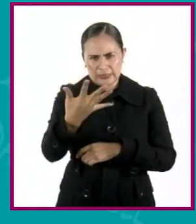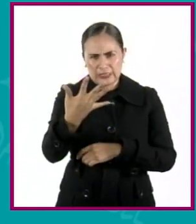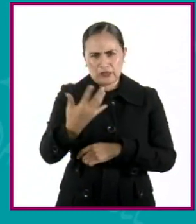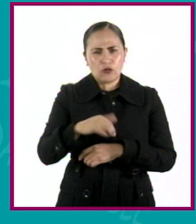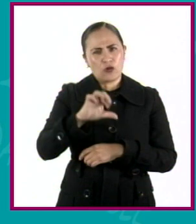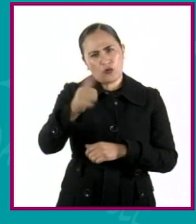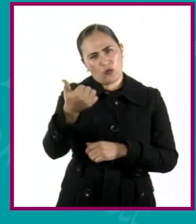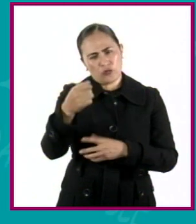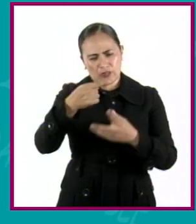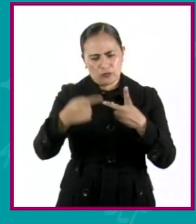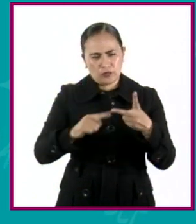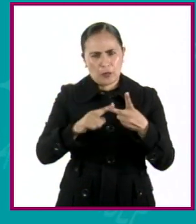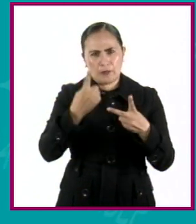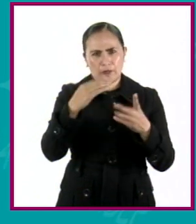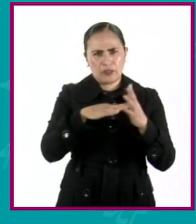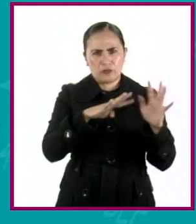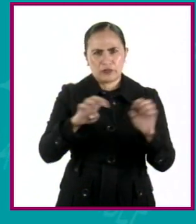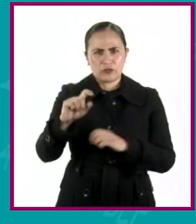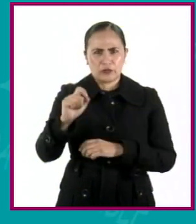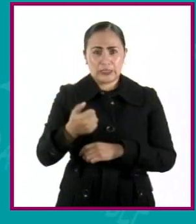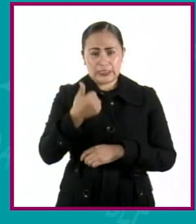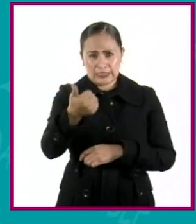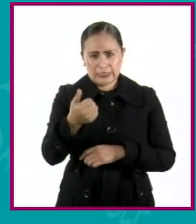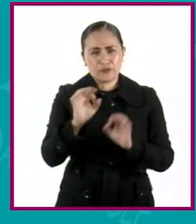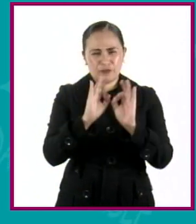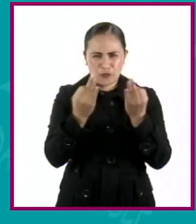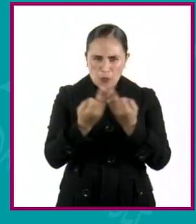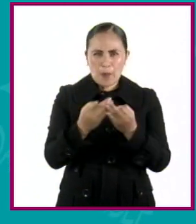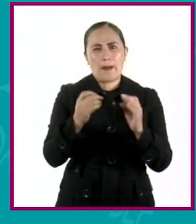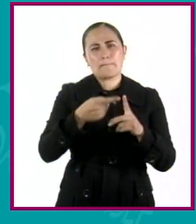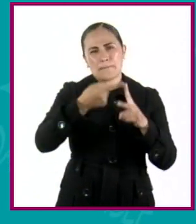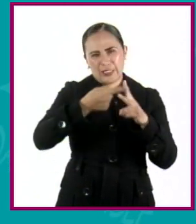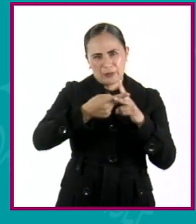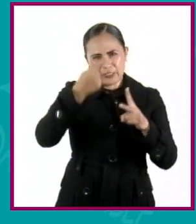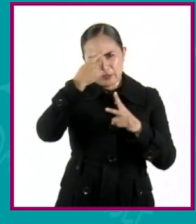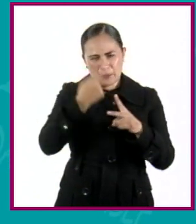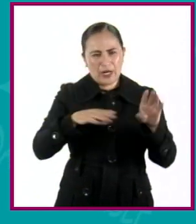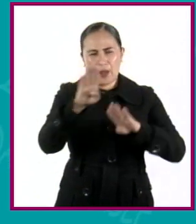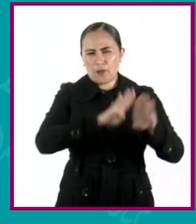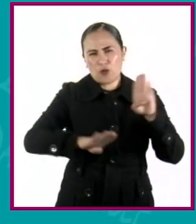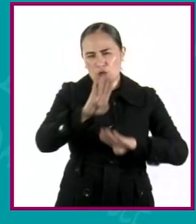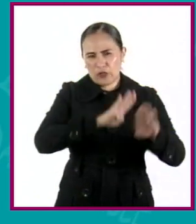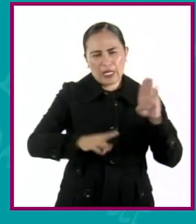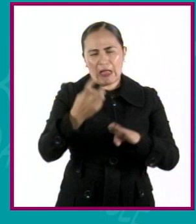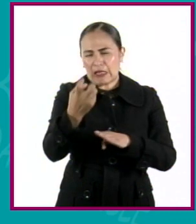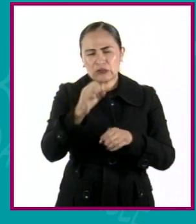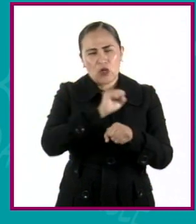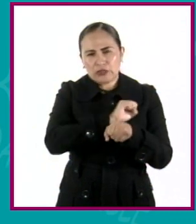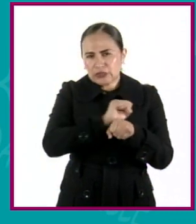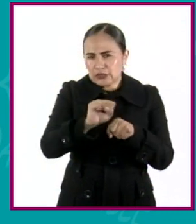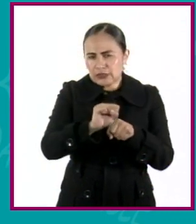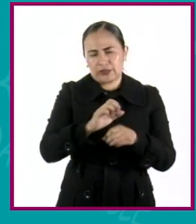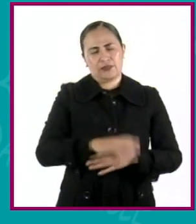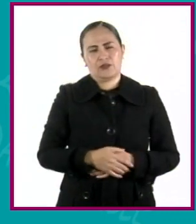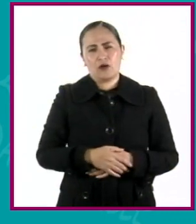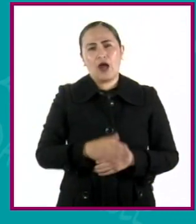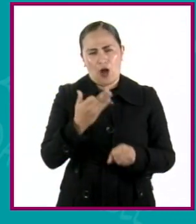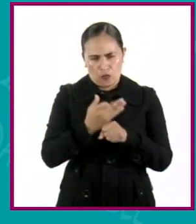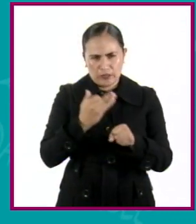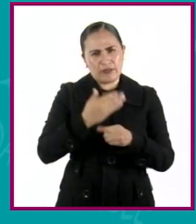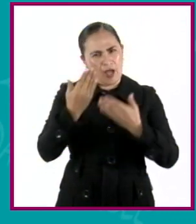los fundamentos de los modelos matemáticos más sencillos en la aplicación de la biología matemática y son todavía objeto de